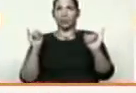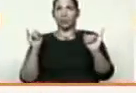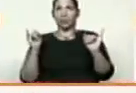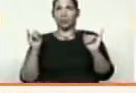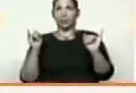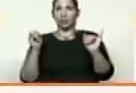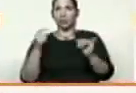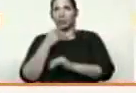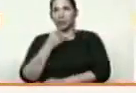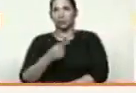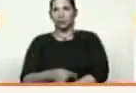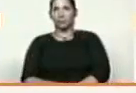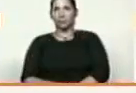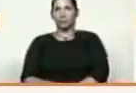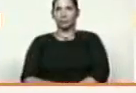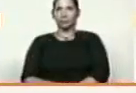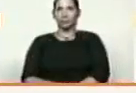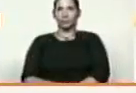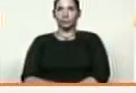evitar.